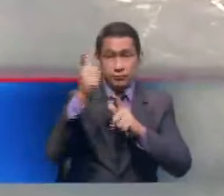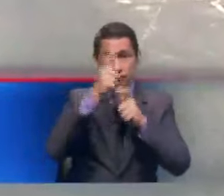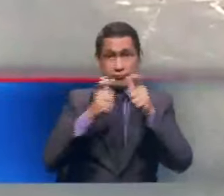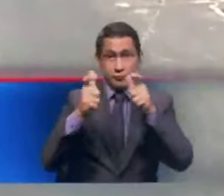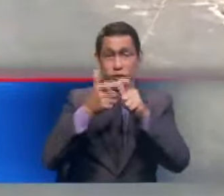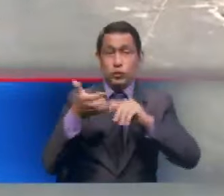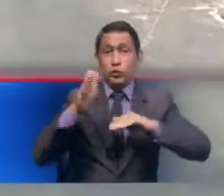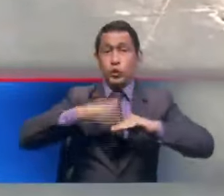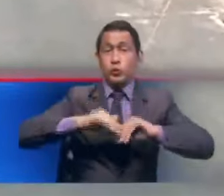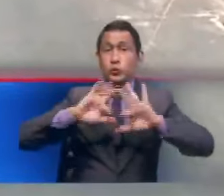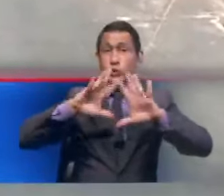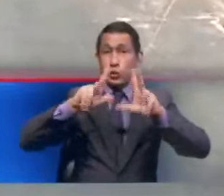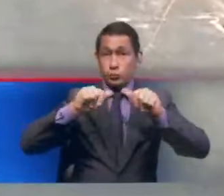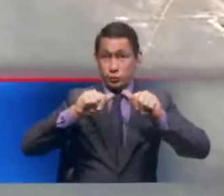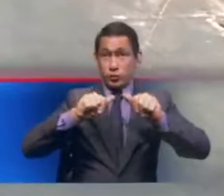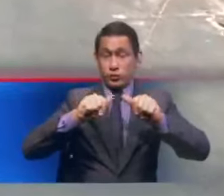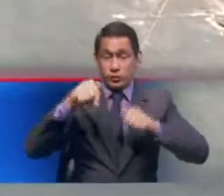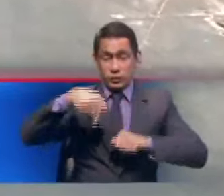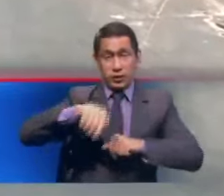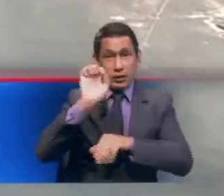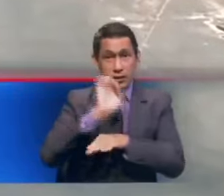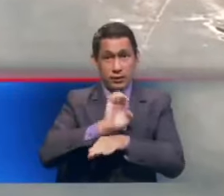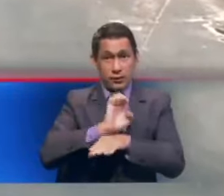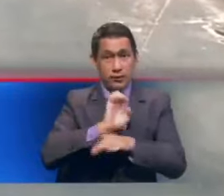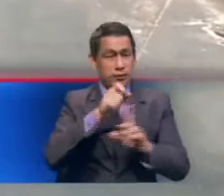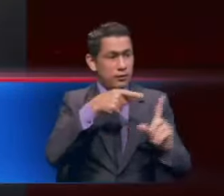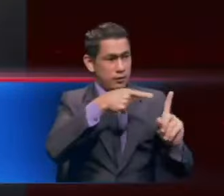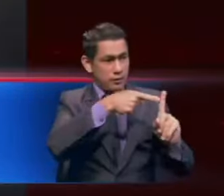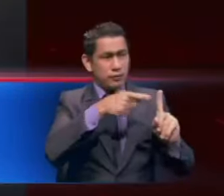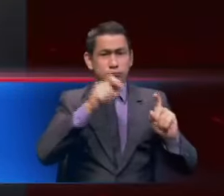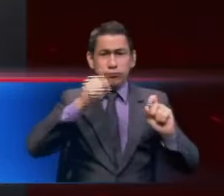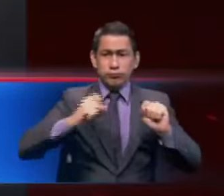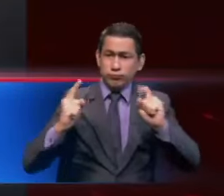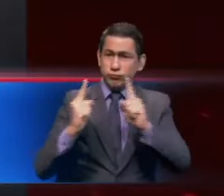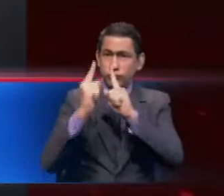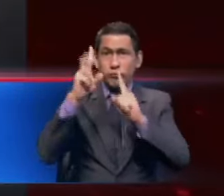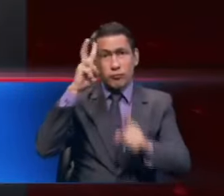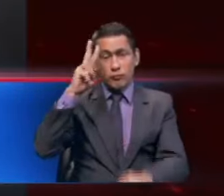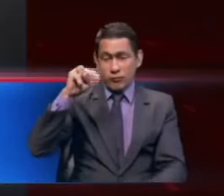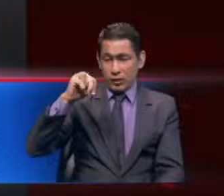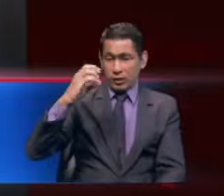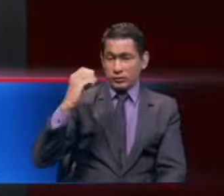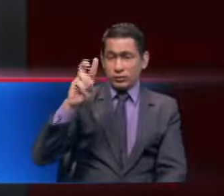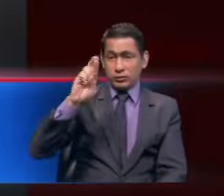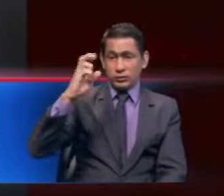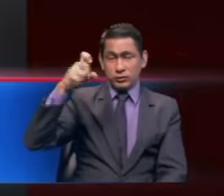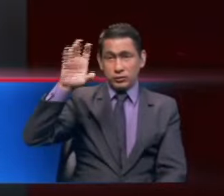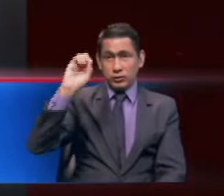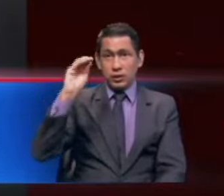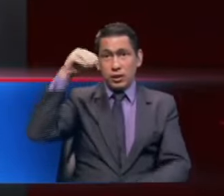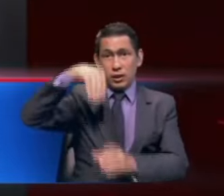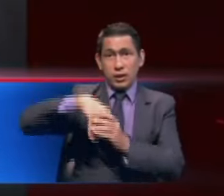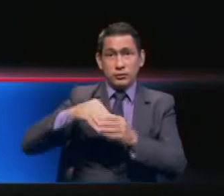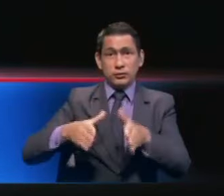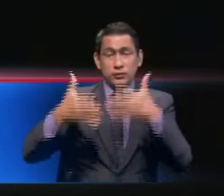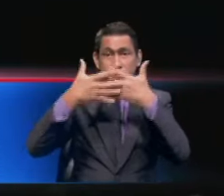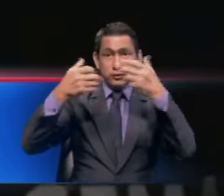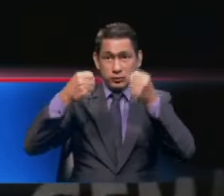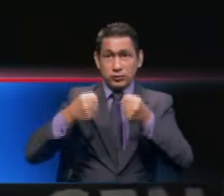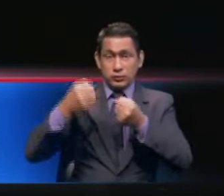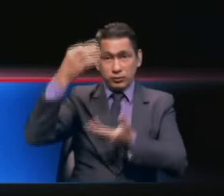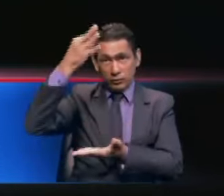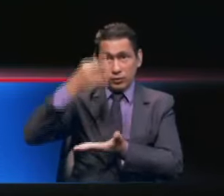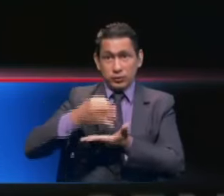en el caso Metástasis, confirmó que sí mantuvo un encuentro con Leandro Norero en la cárcel de Cotopaxi, reafirmando lo dicho